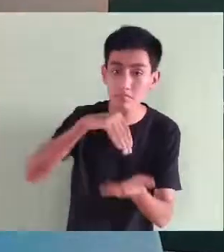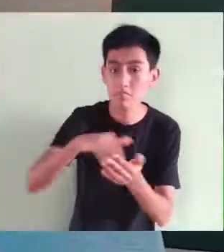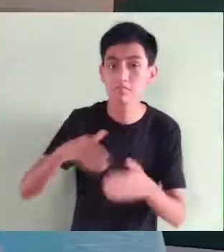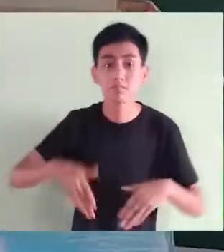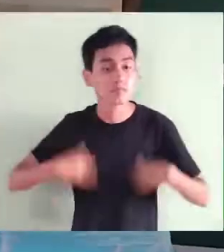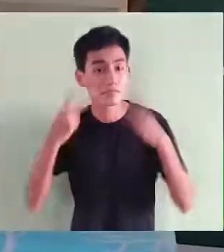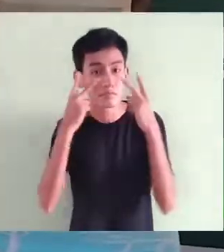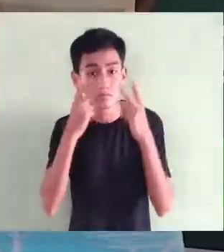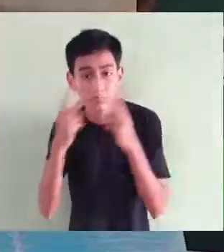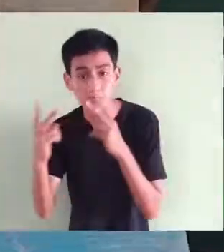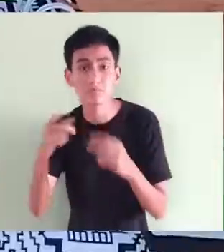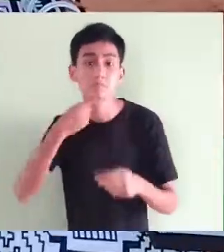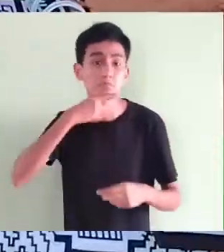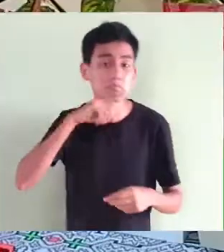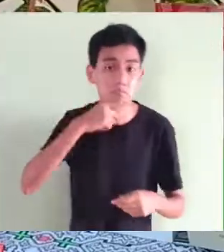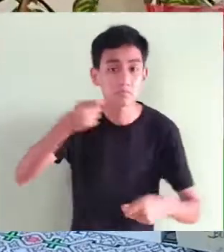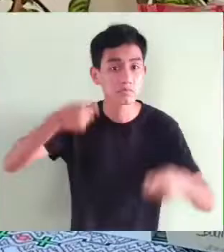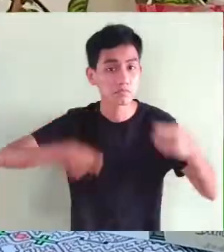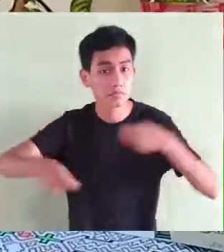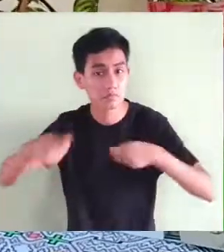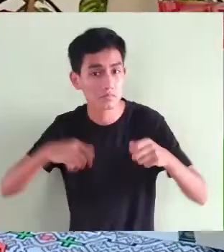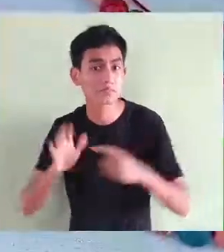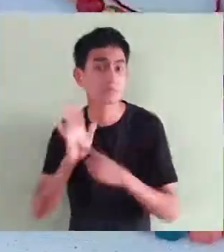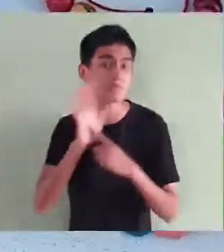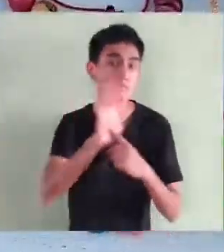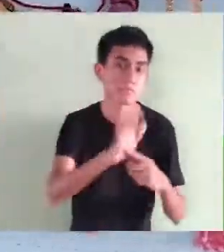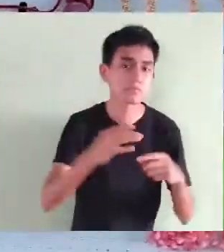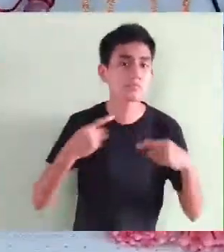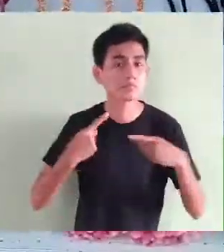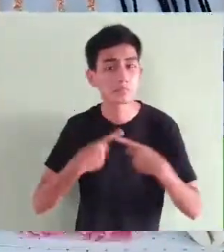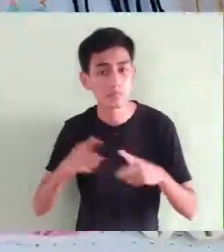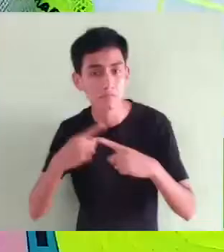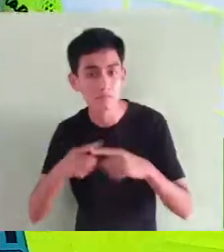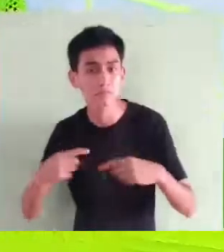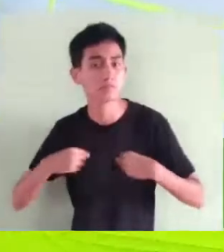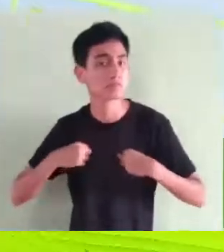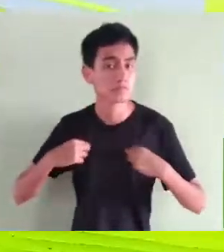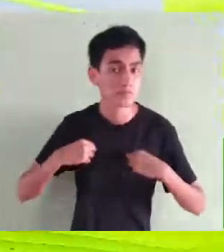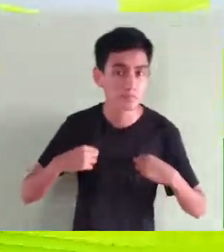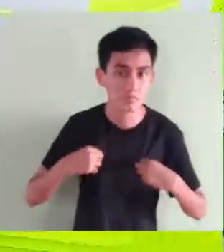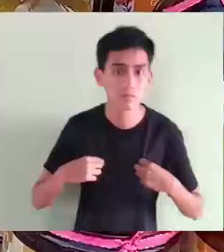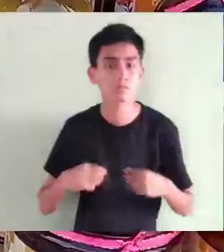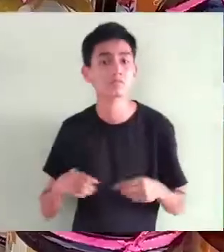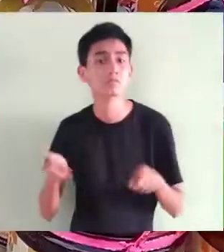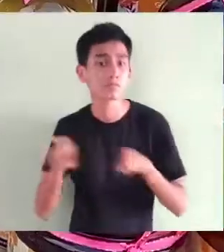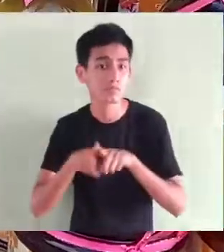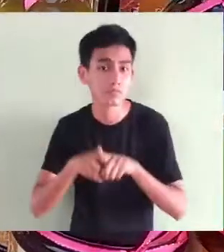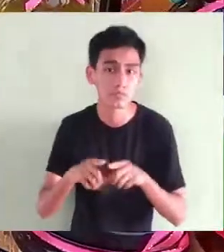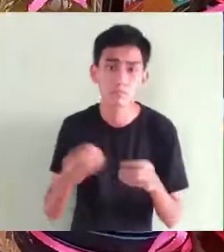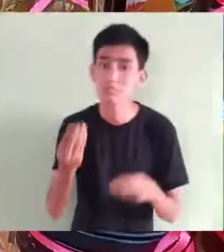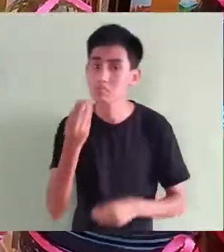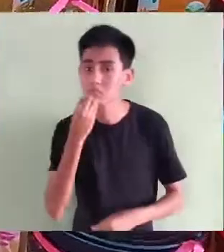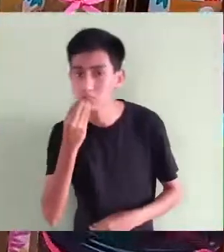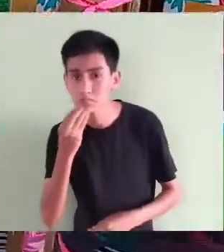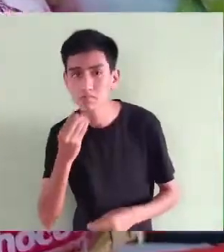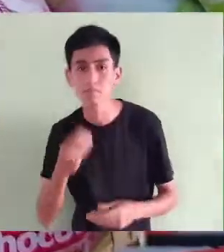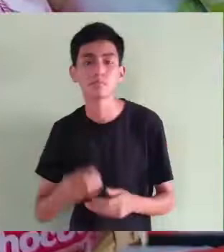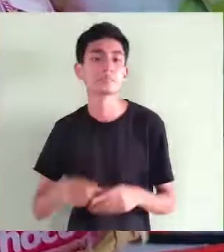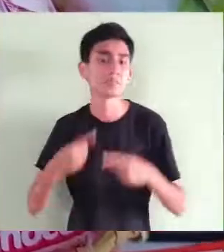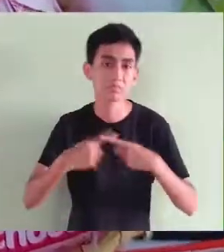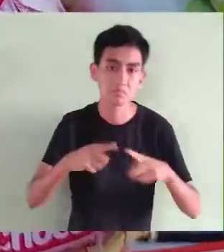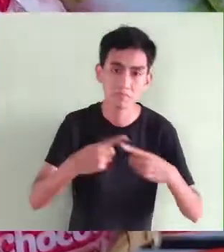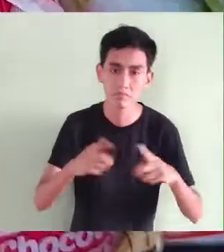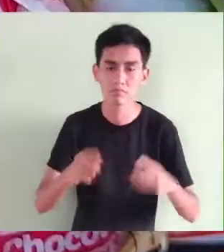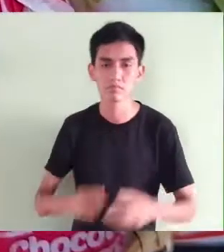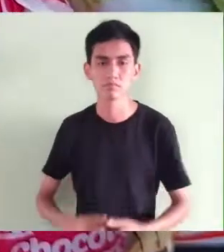apreció a las mujeres emprendedoras ofreciendo sus productos en bisutería, confección, productos orgánicos de belleza y